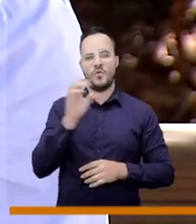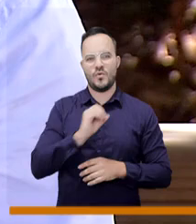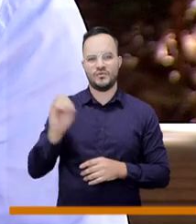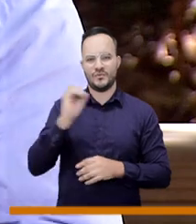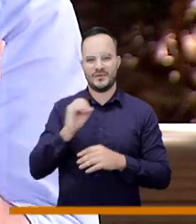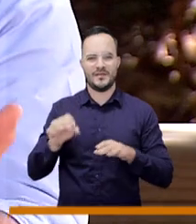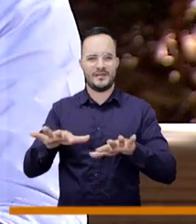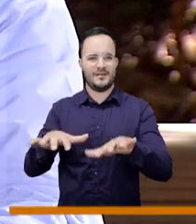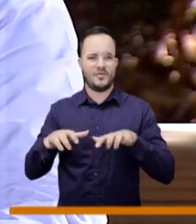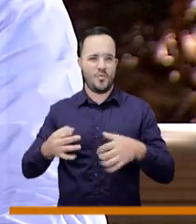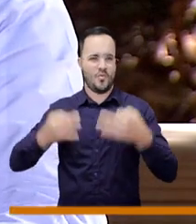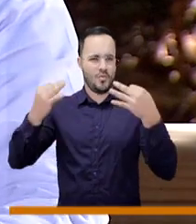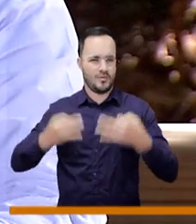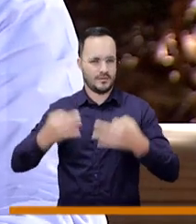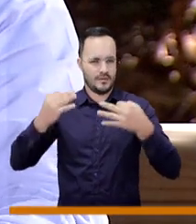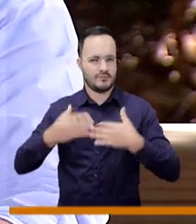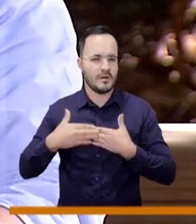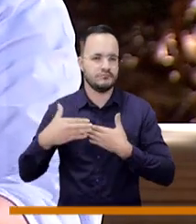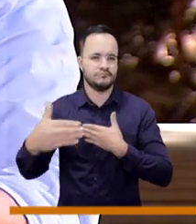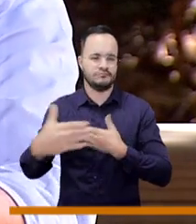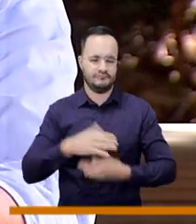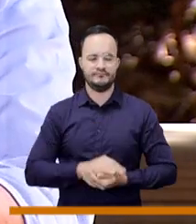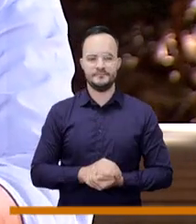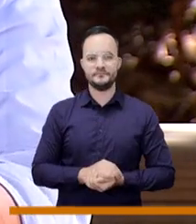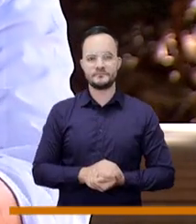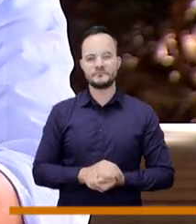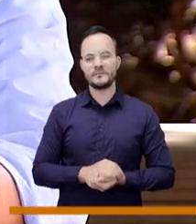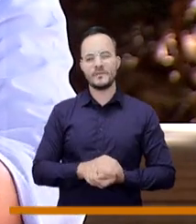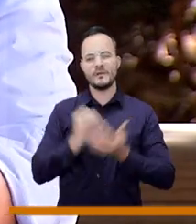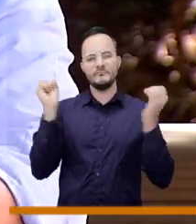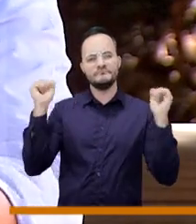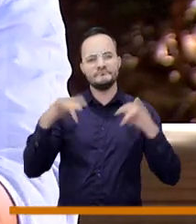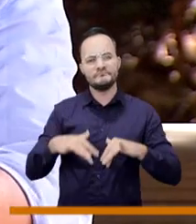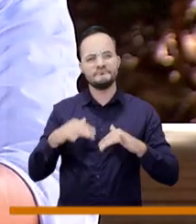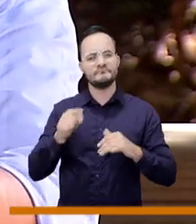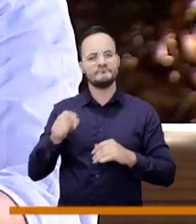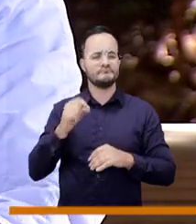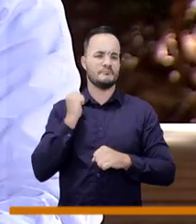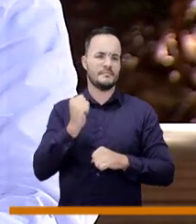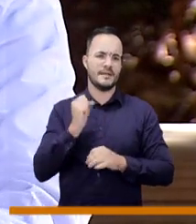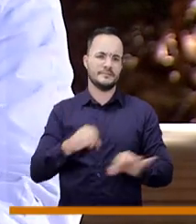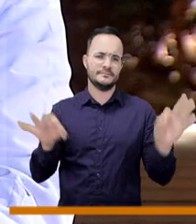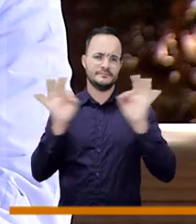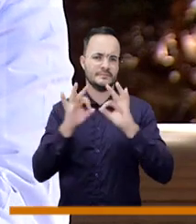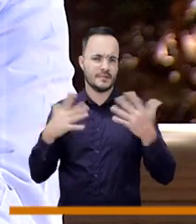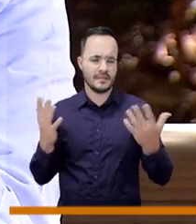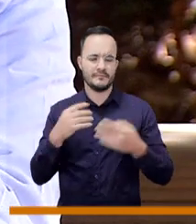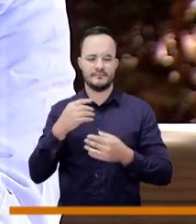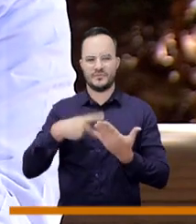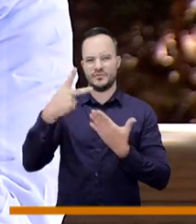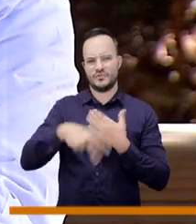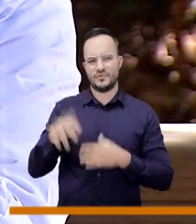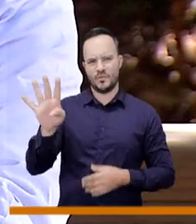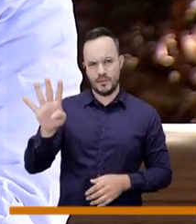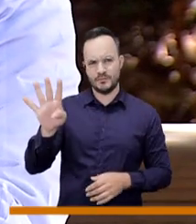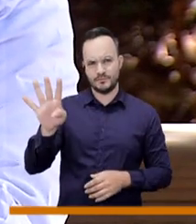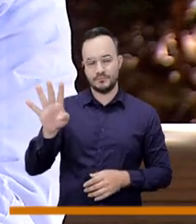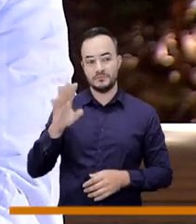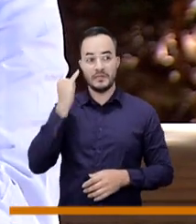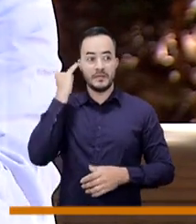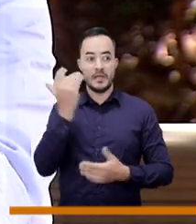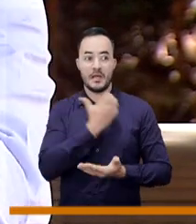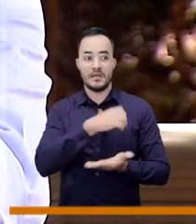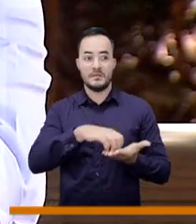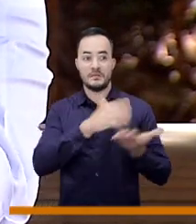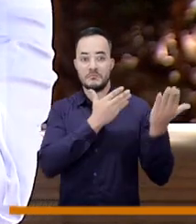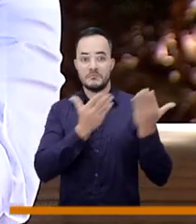ordinarias. Nos vamos a reunir fundamentalmente para cuatro proyectos que han sido de iniciativa de la administración,